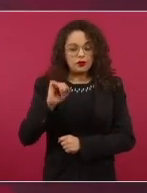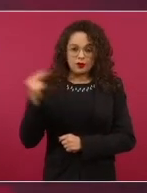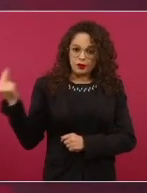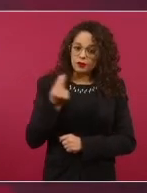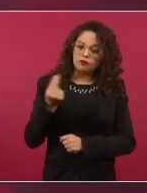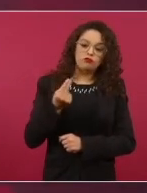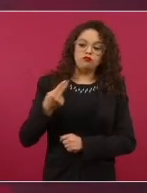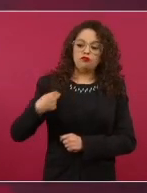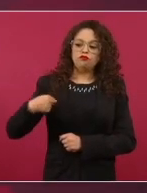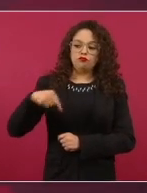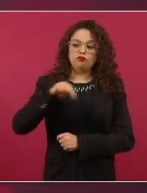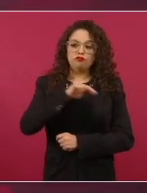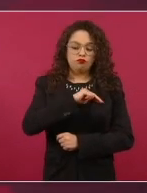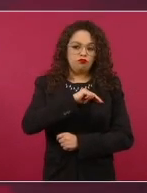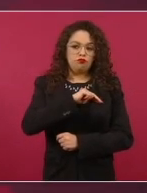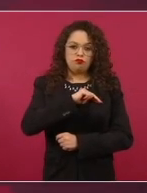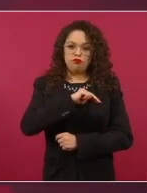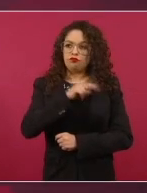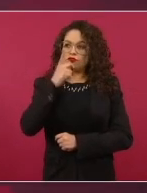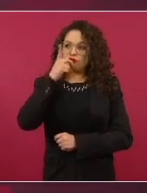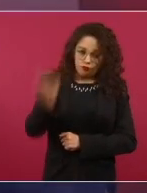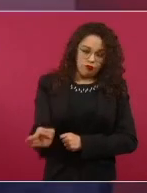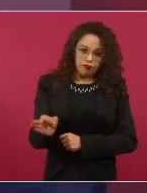rechazando todas esas